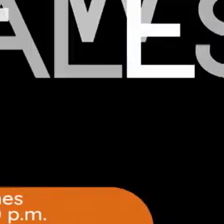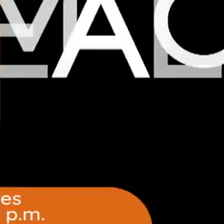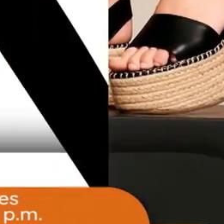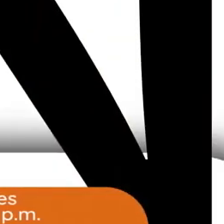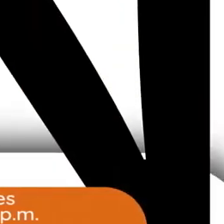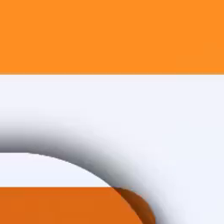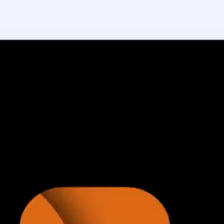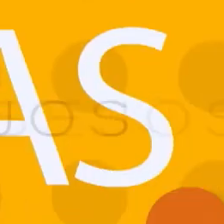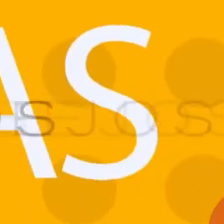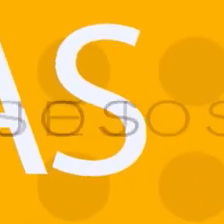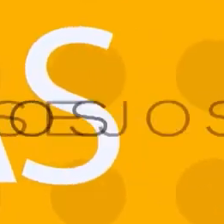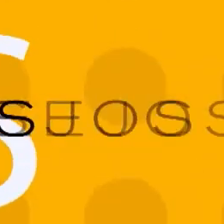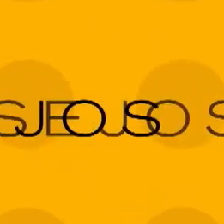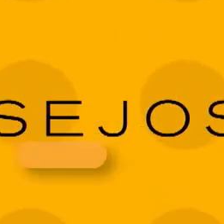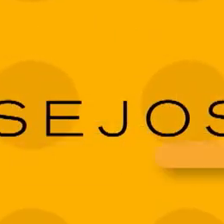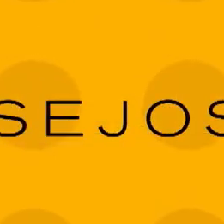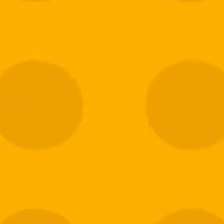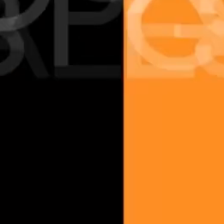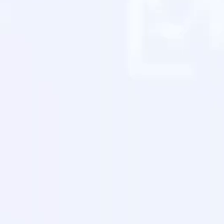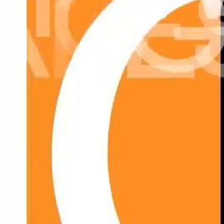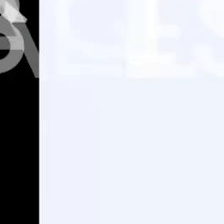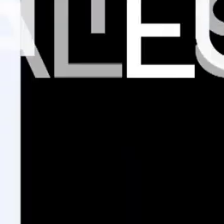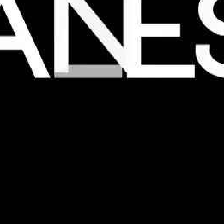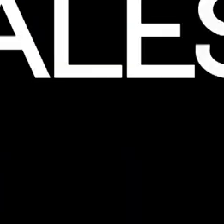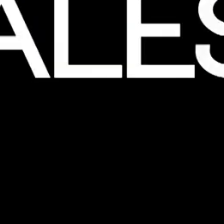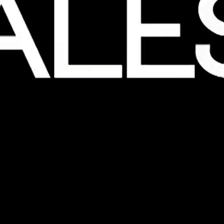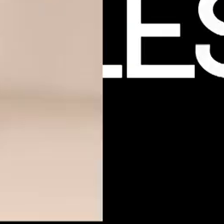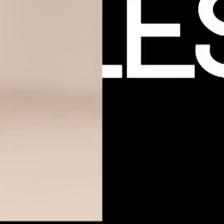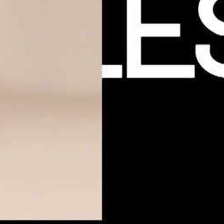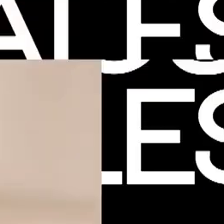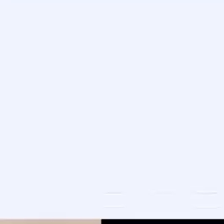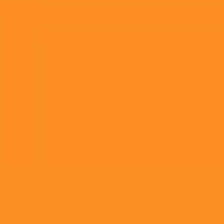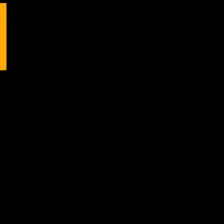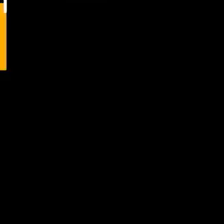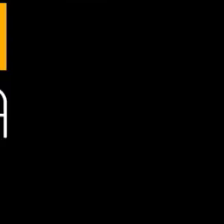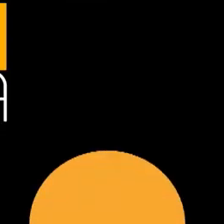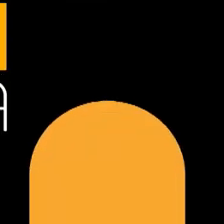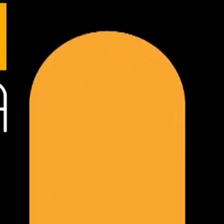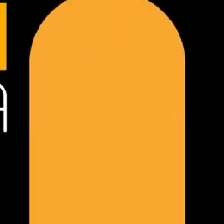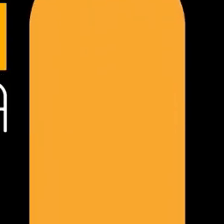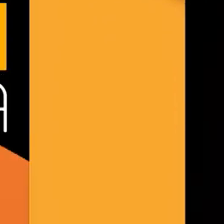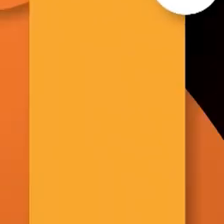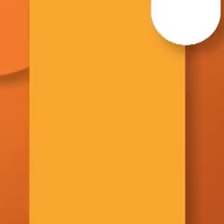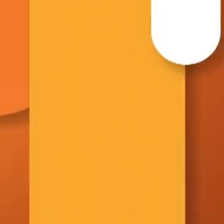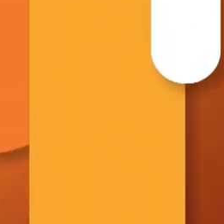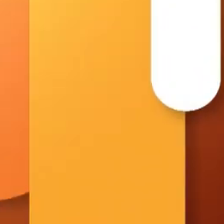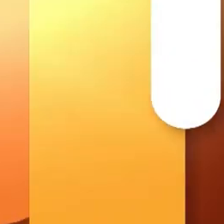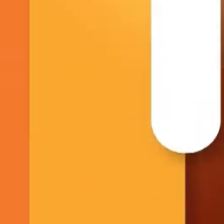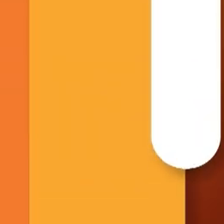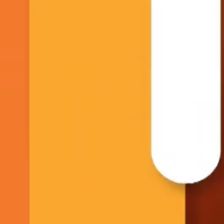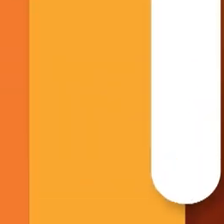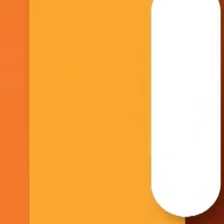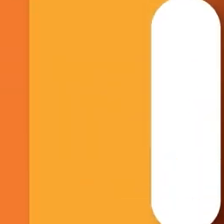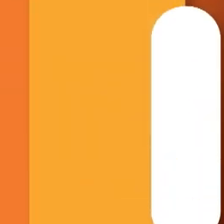y preguntarnos por las marcas o los diseñadores que hacen lo propio. Acompáñanos en Siempre Fashion con